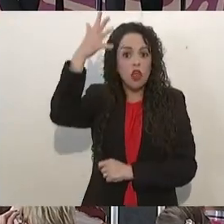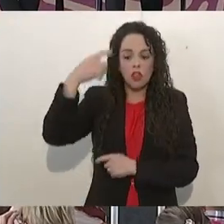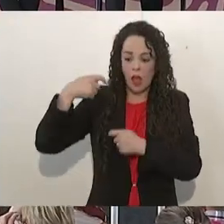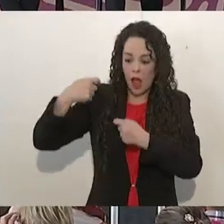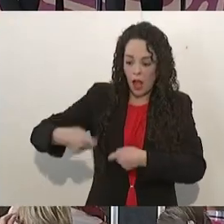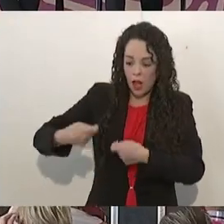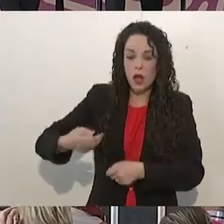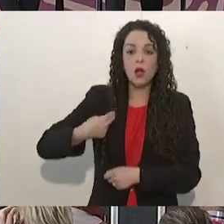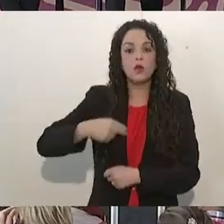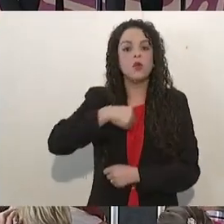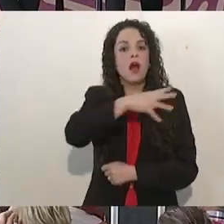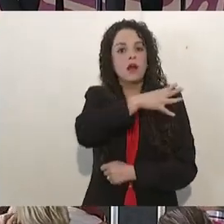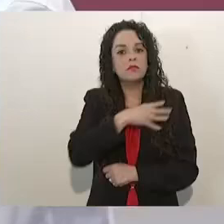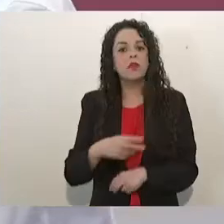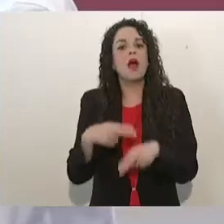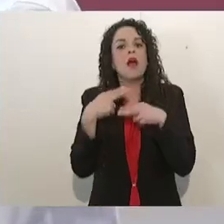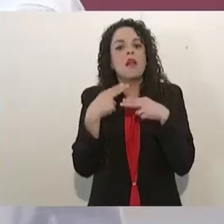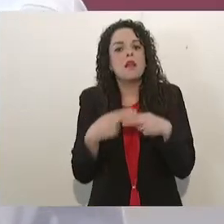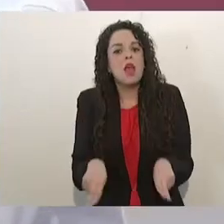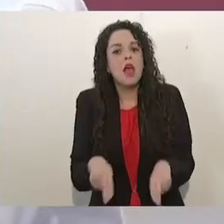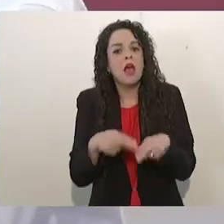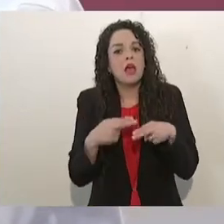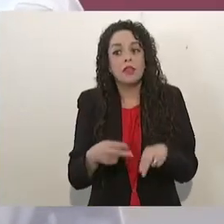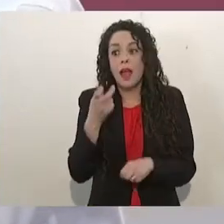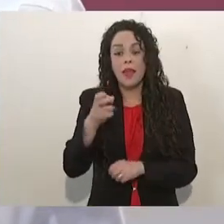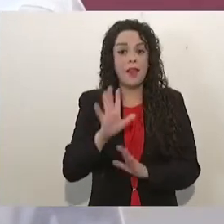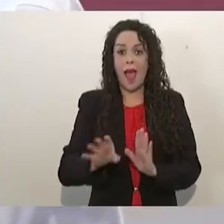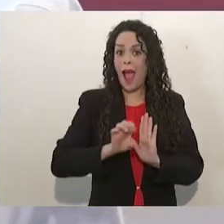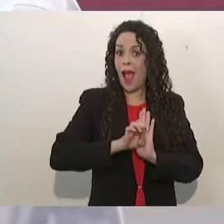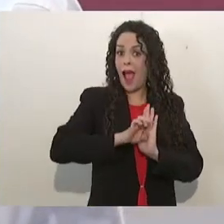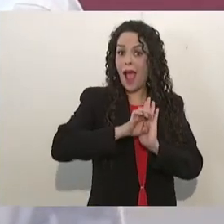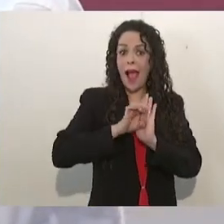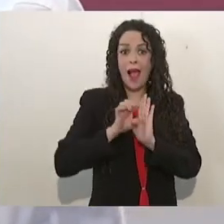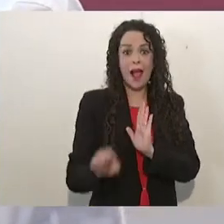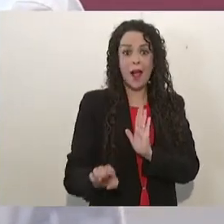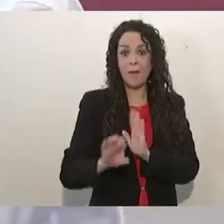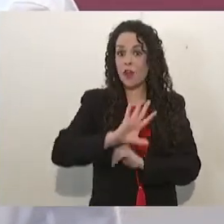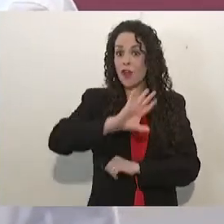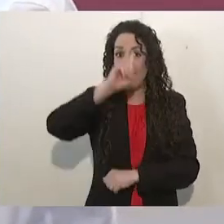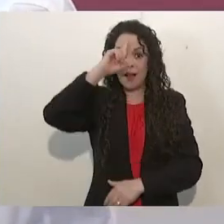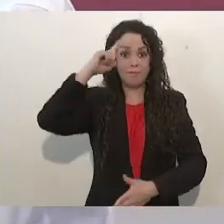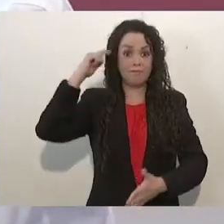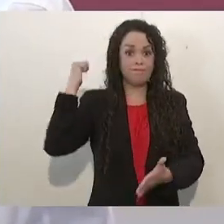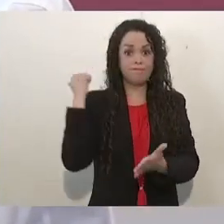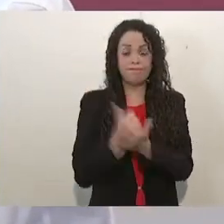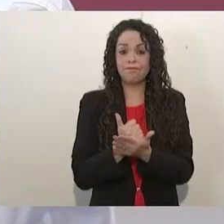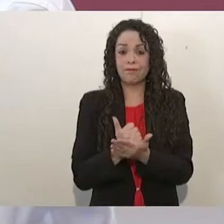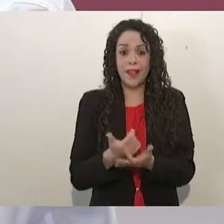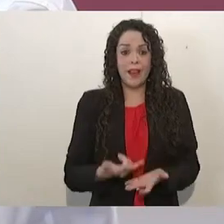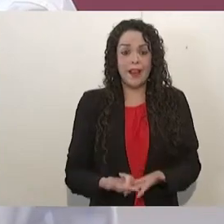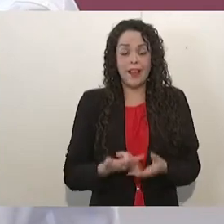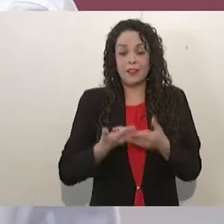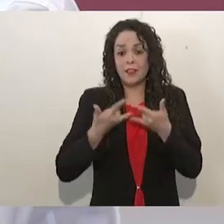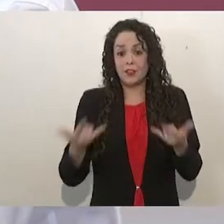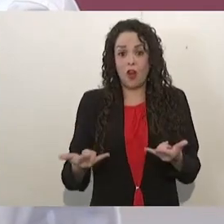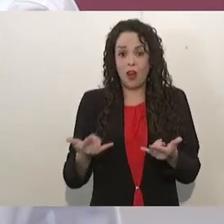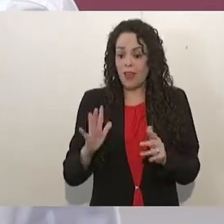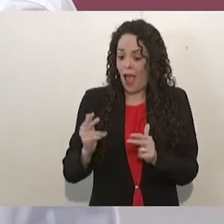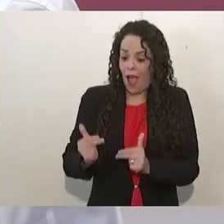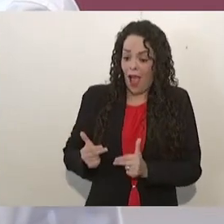hijos, nuestros nietos. Ya les hemos dejado esta herencia,